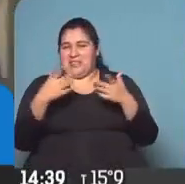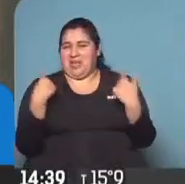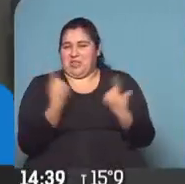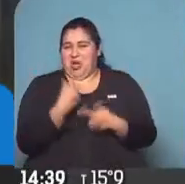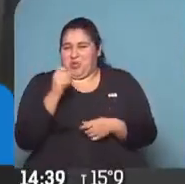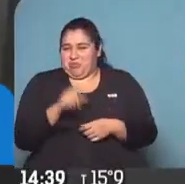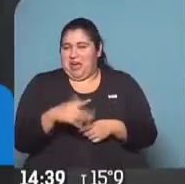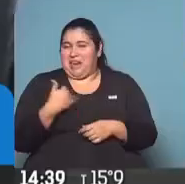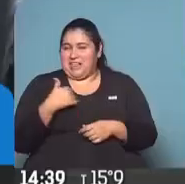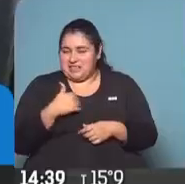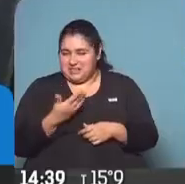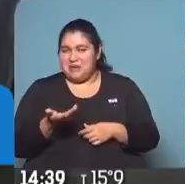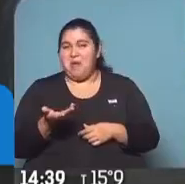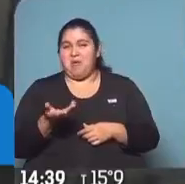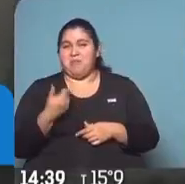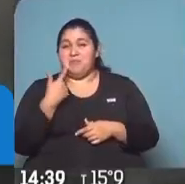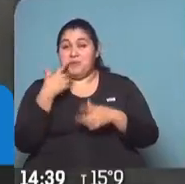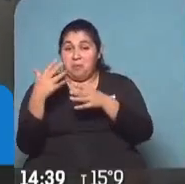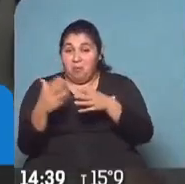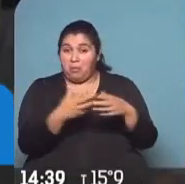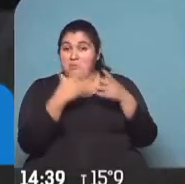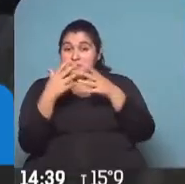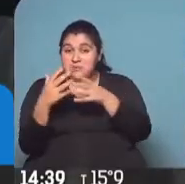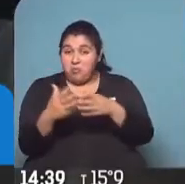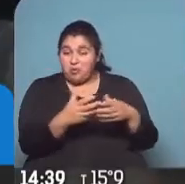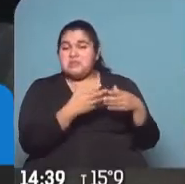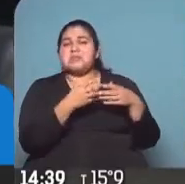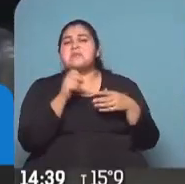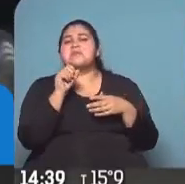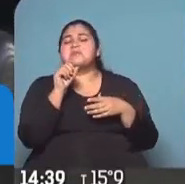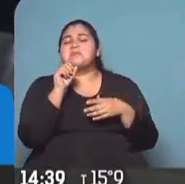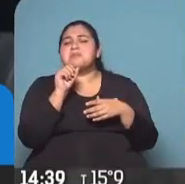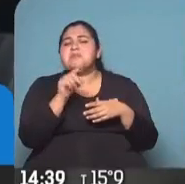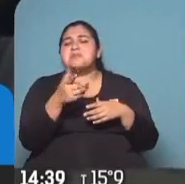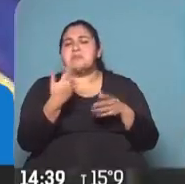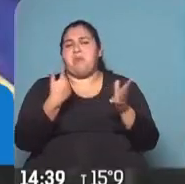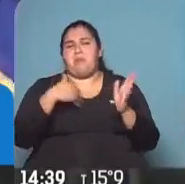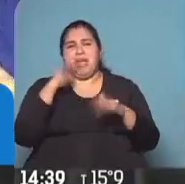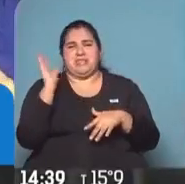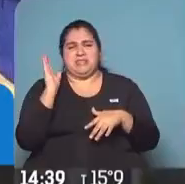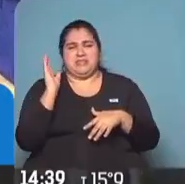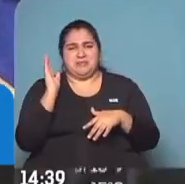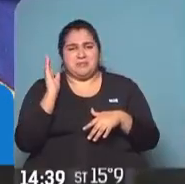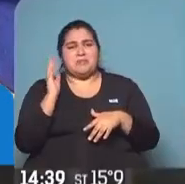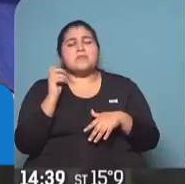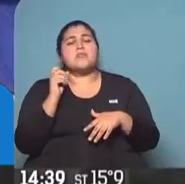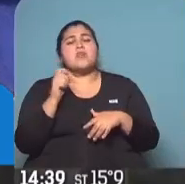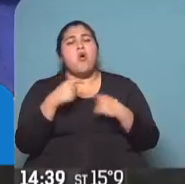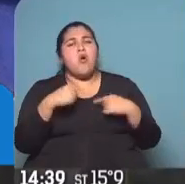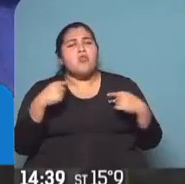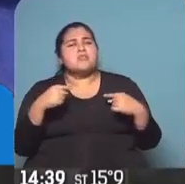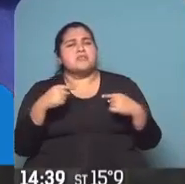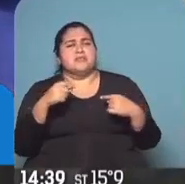argentinos comienzan a aproximarse por esta histórica vanidad las unidades